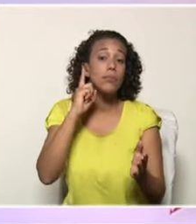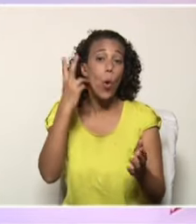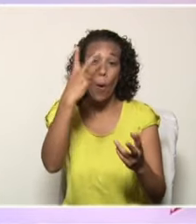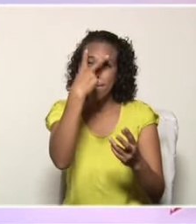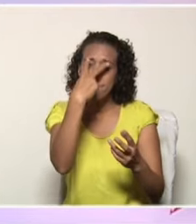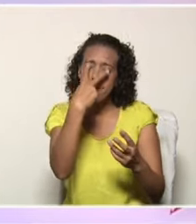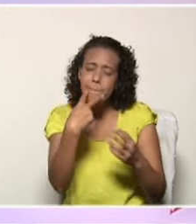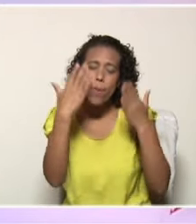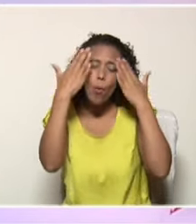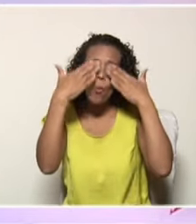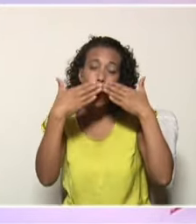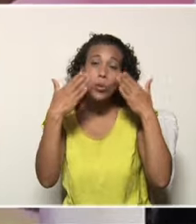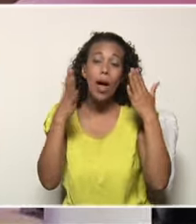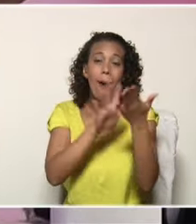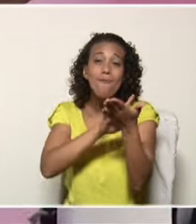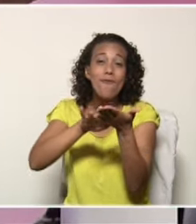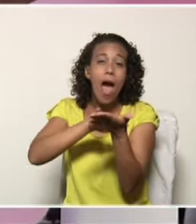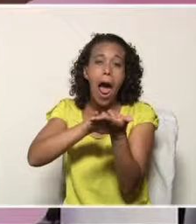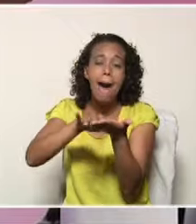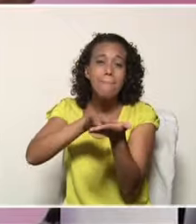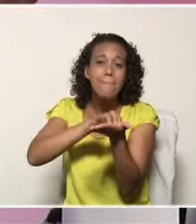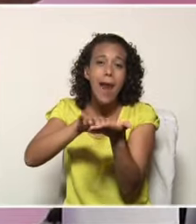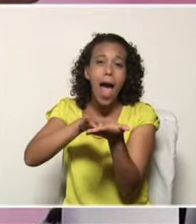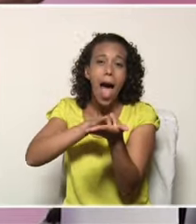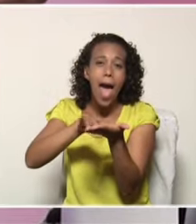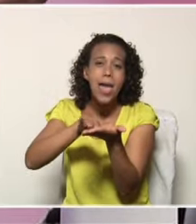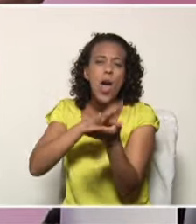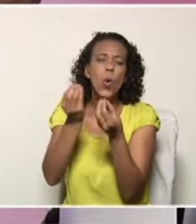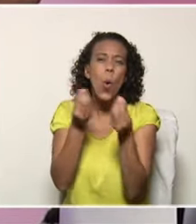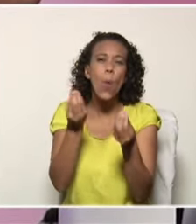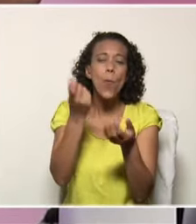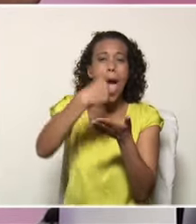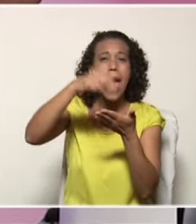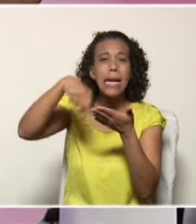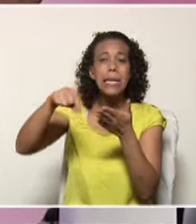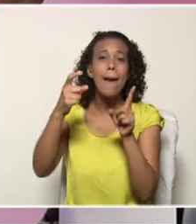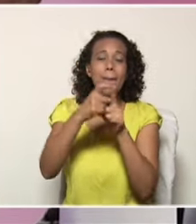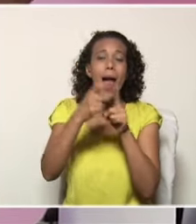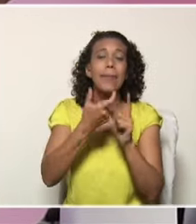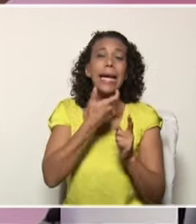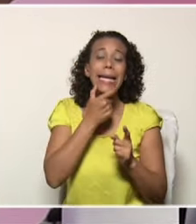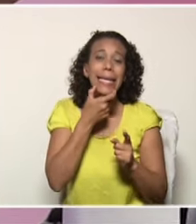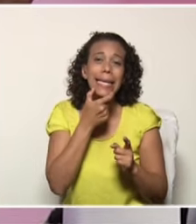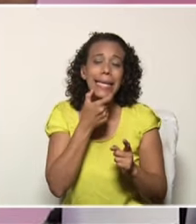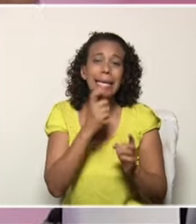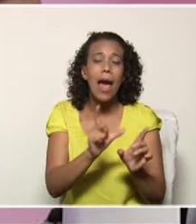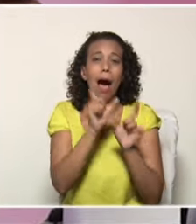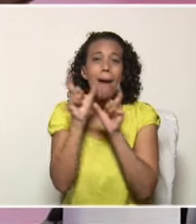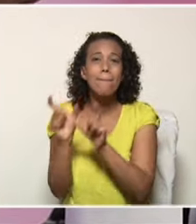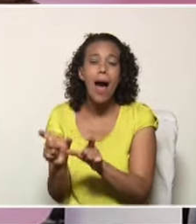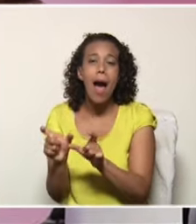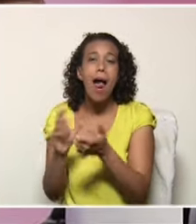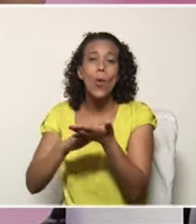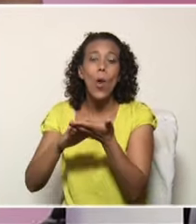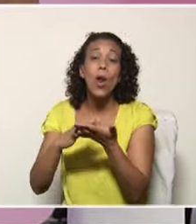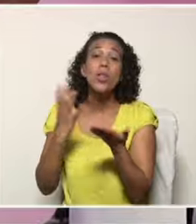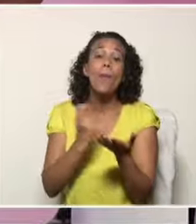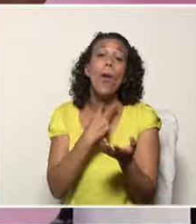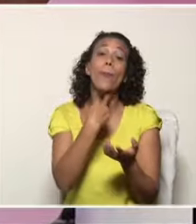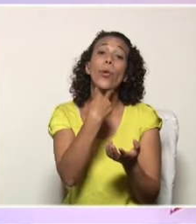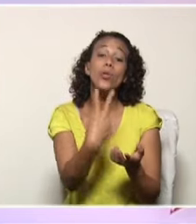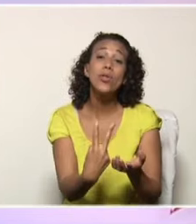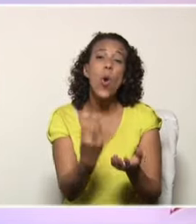visual, coloca en braille la manera en cómo se escribe la palabra, ¿verdad? Puede también colocar la pronunciación